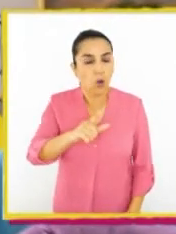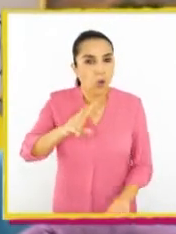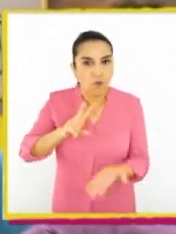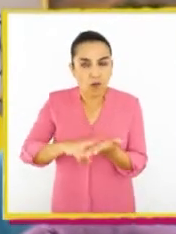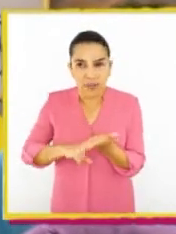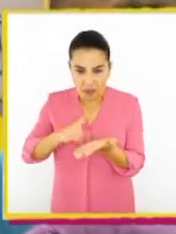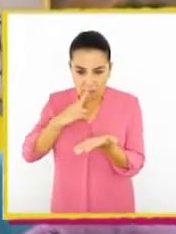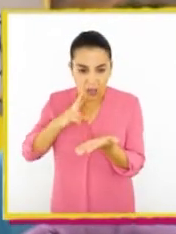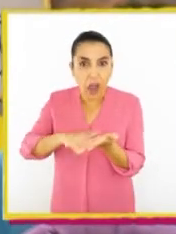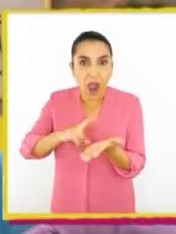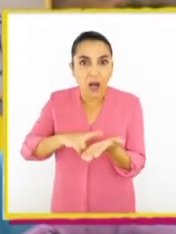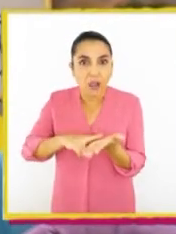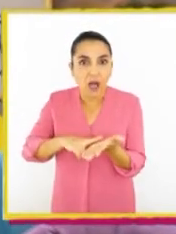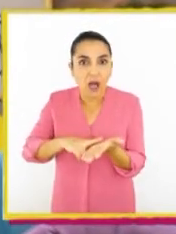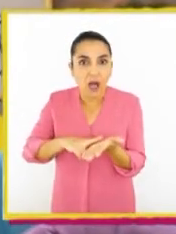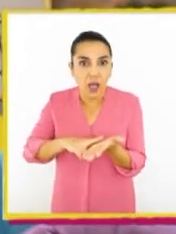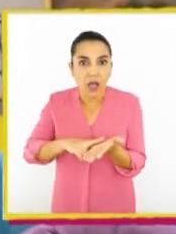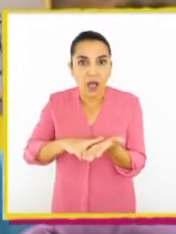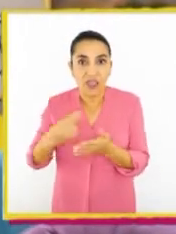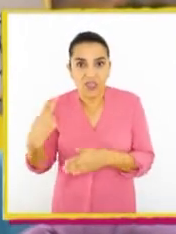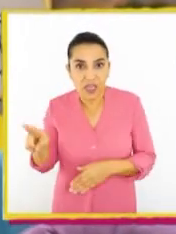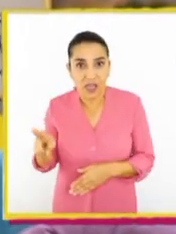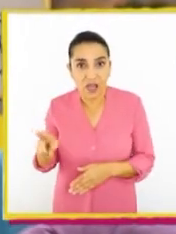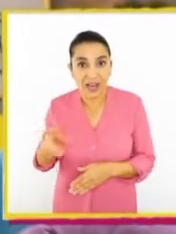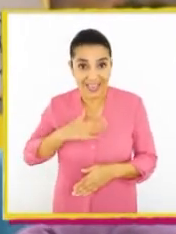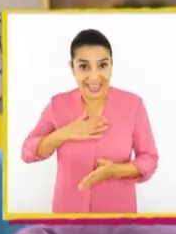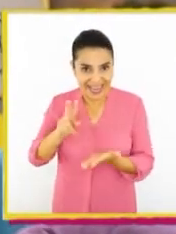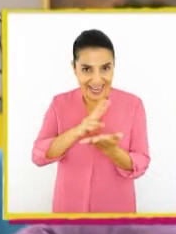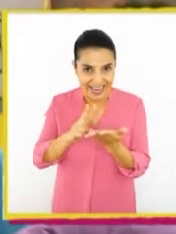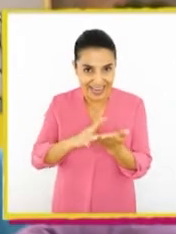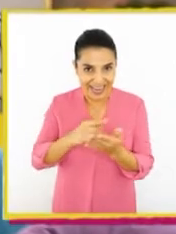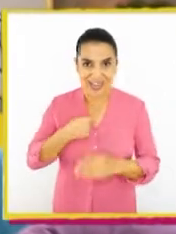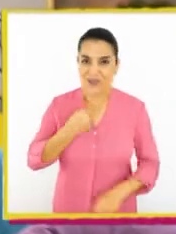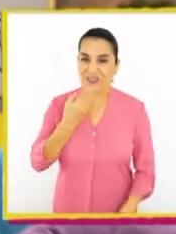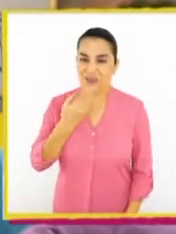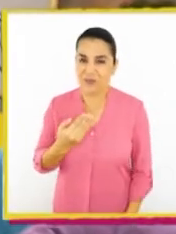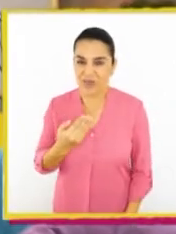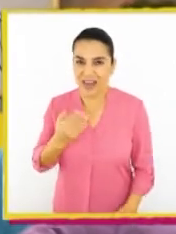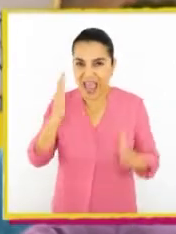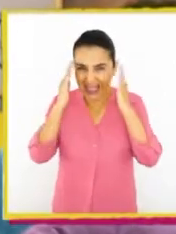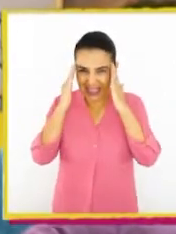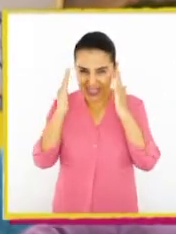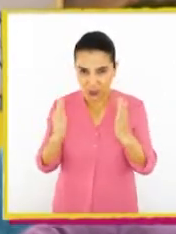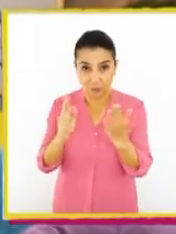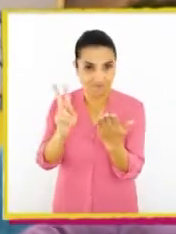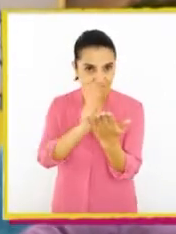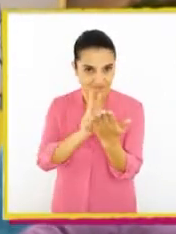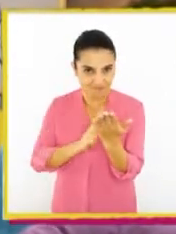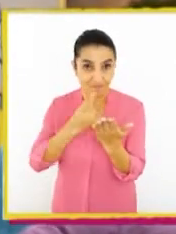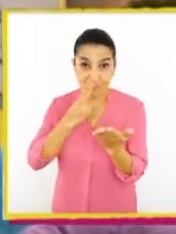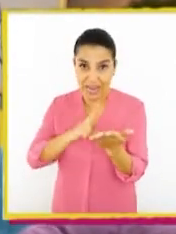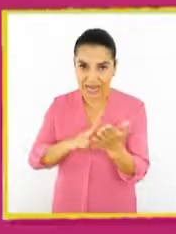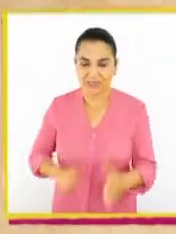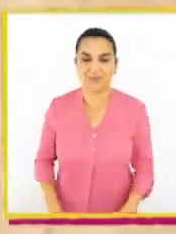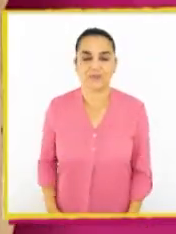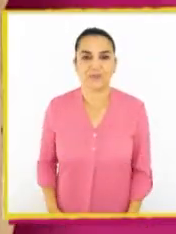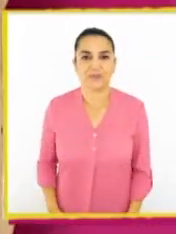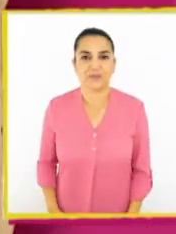la carta es real, es de él. ¿Quieren leerla? Yo también. Pongan atención,